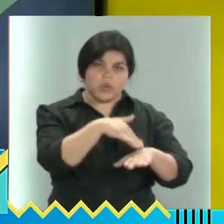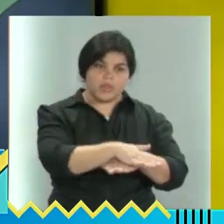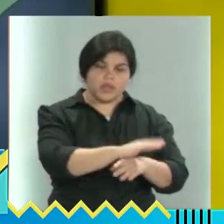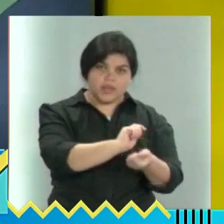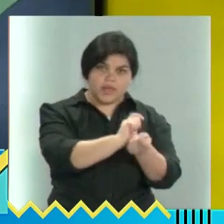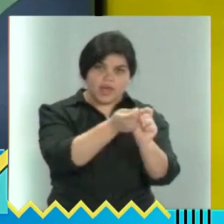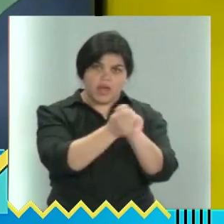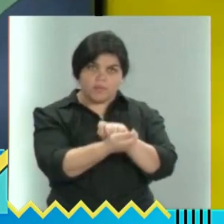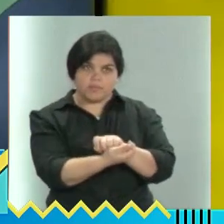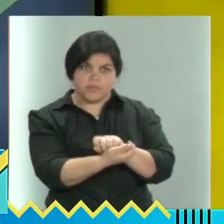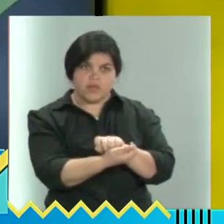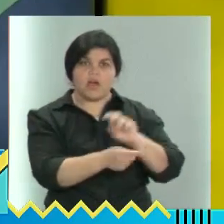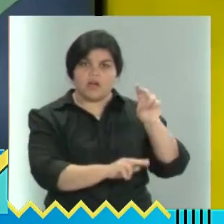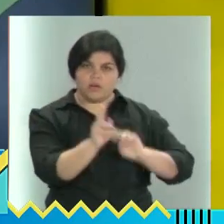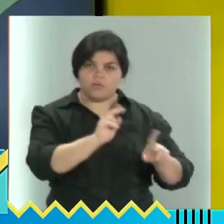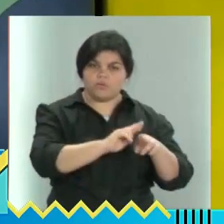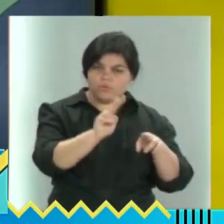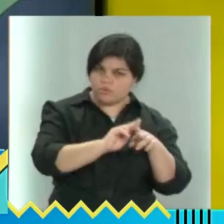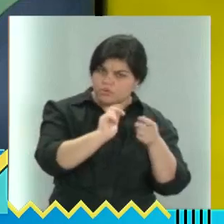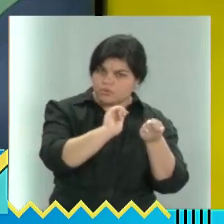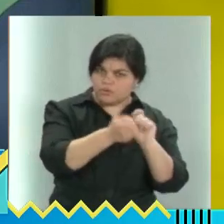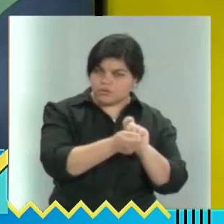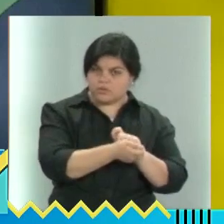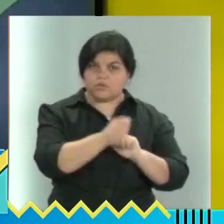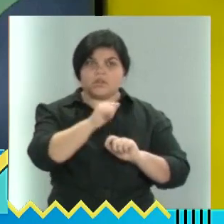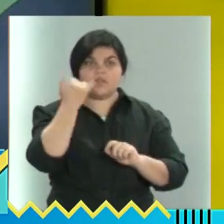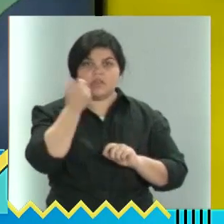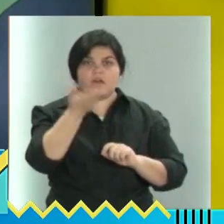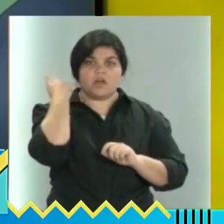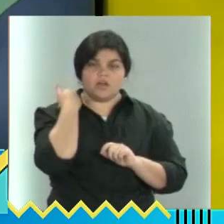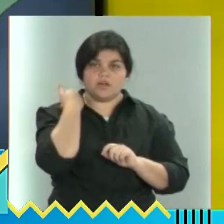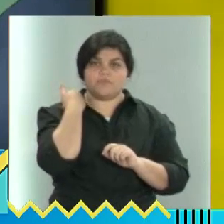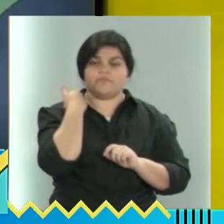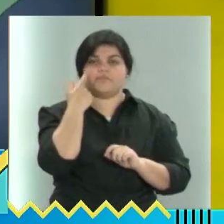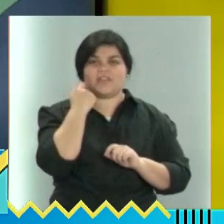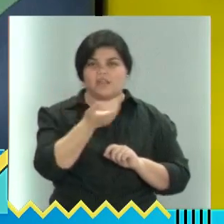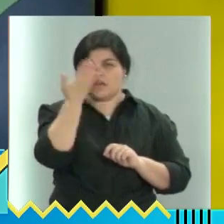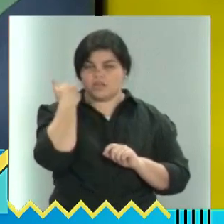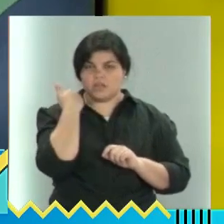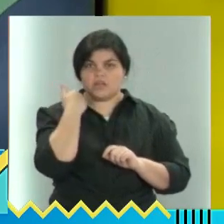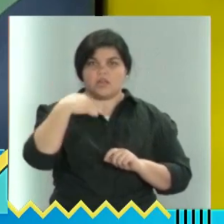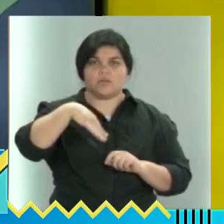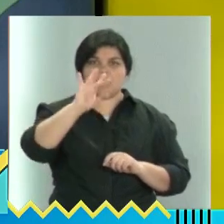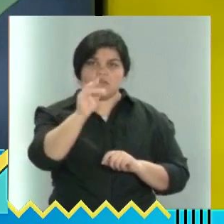modificando nuevamente, están haciendo, en la presentación que hicieron ayer la gente de la municipalidad en el MDA,